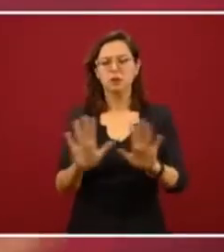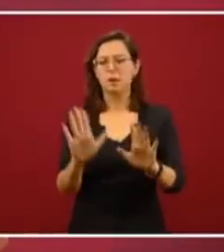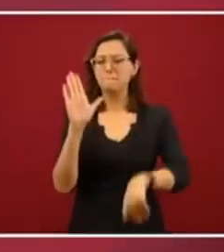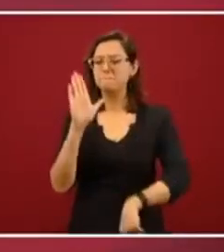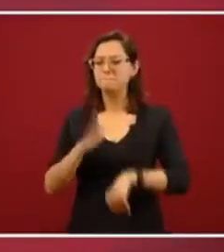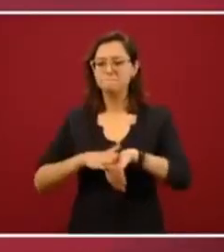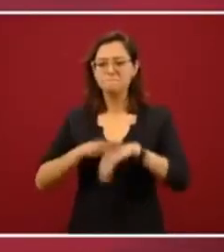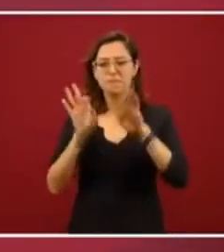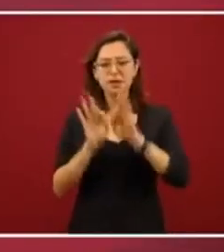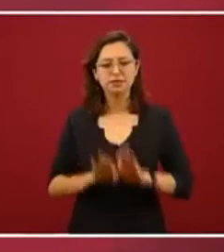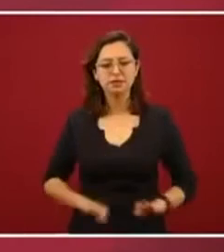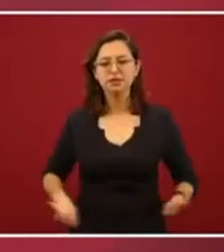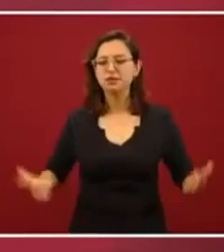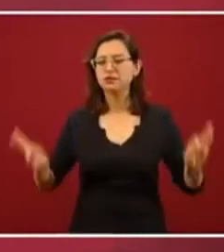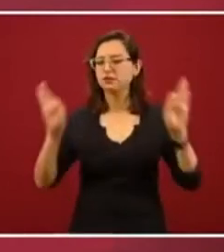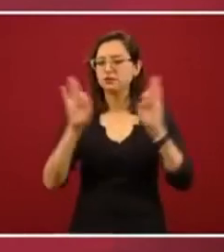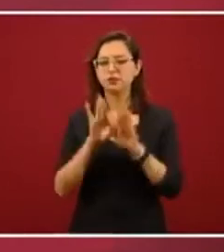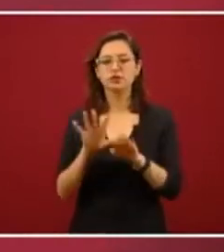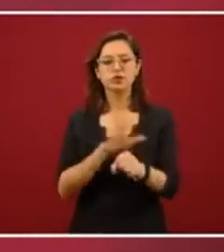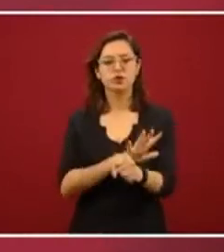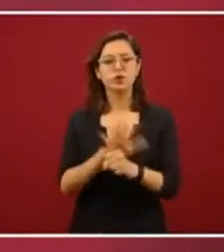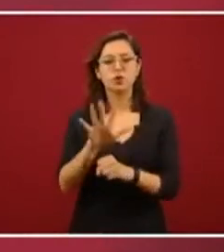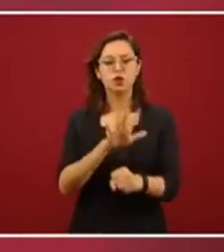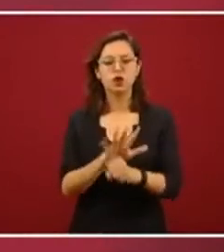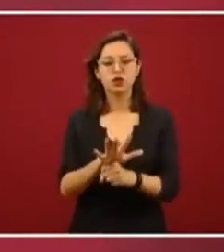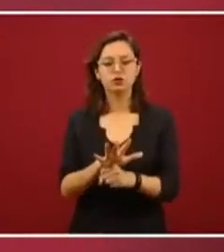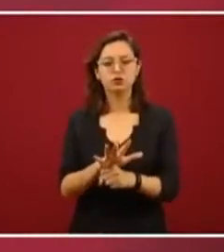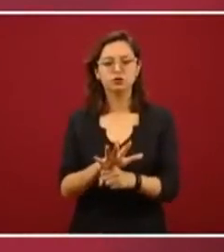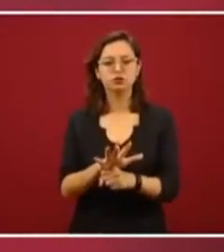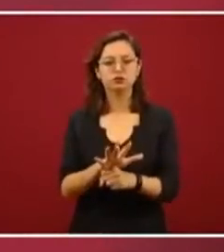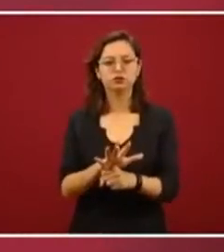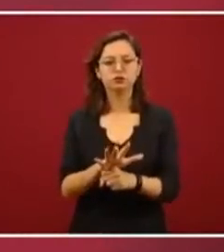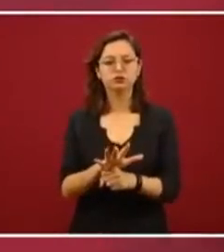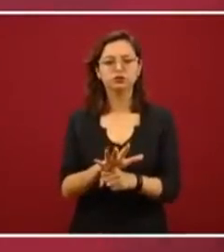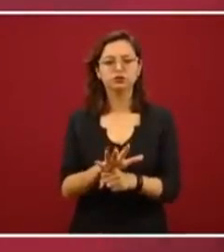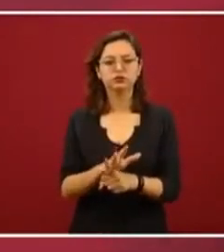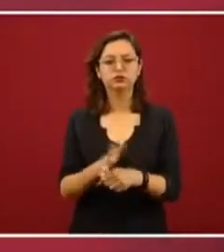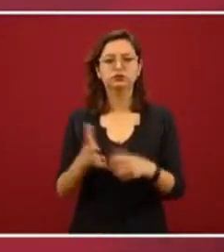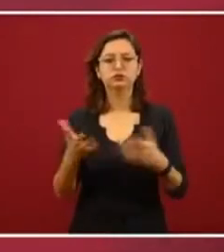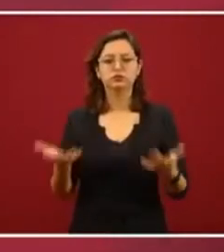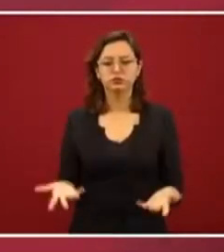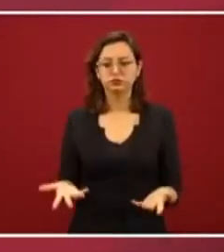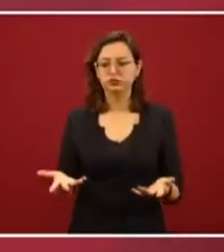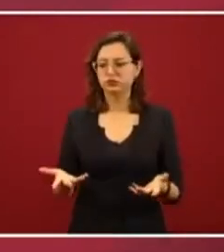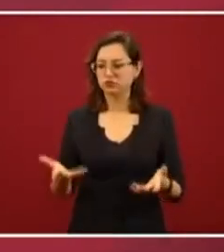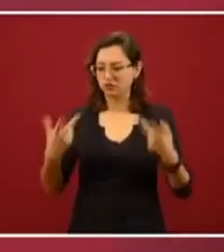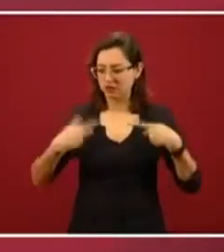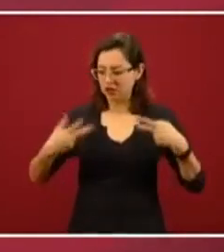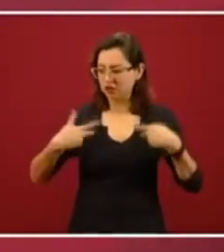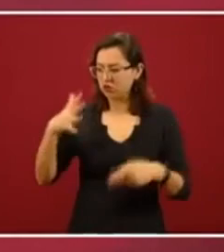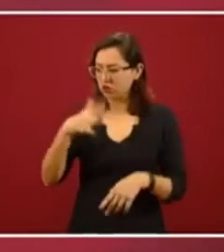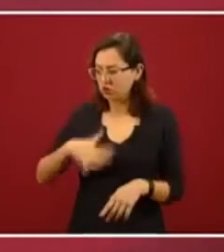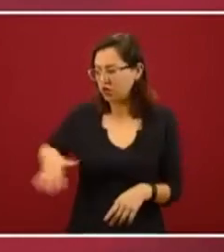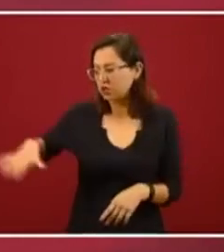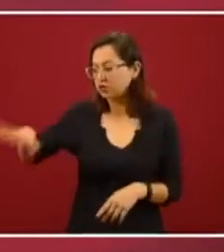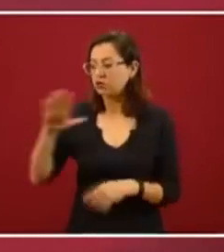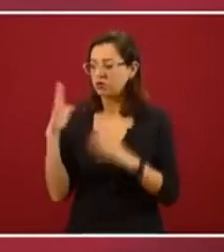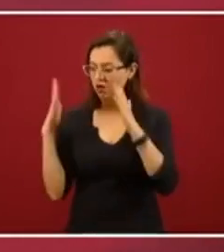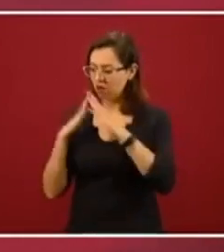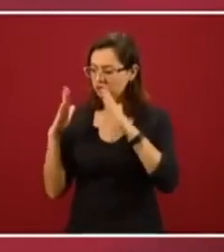lo importante es que podamos curarnos y cuidarnos